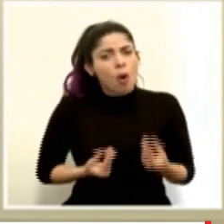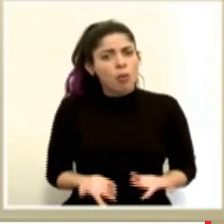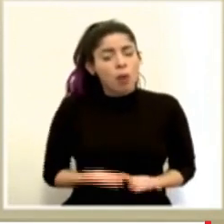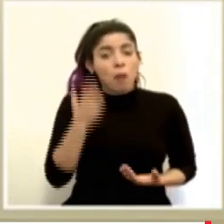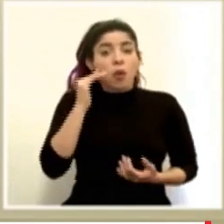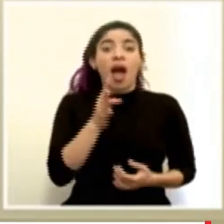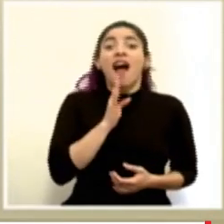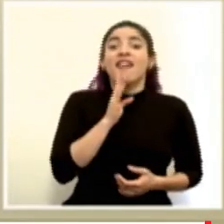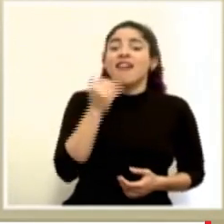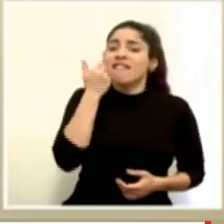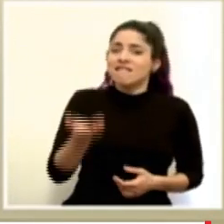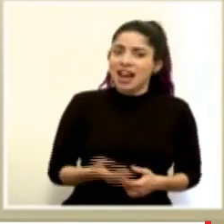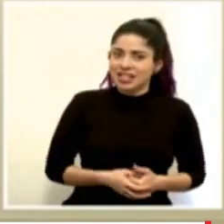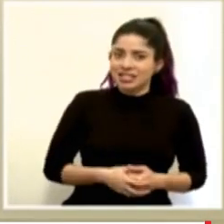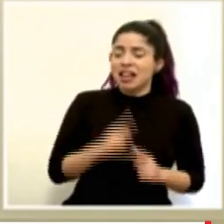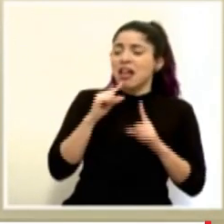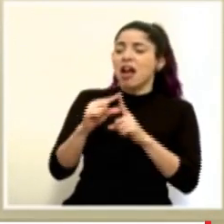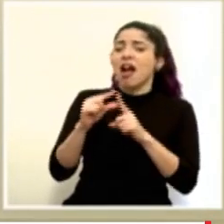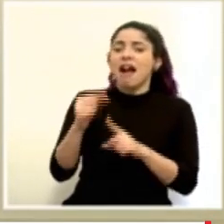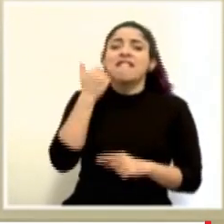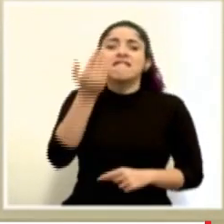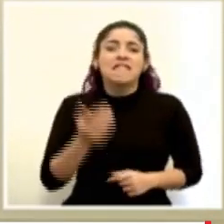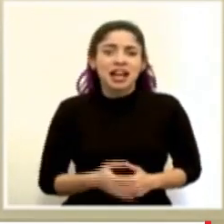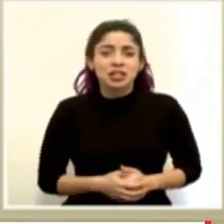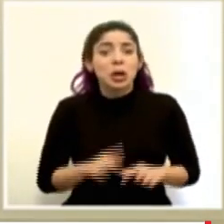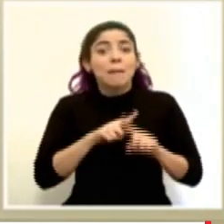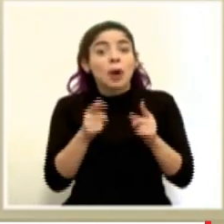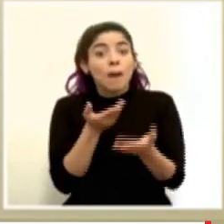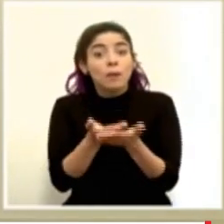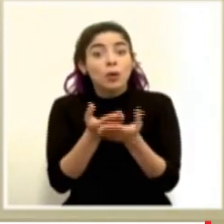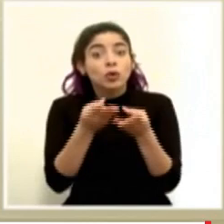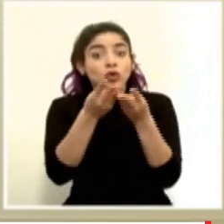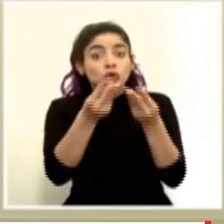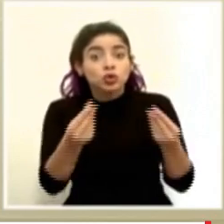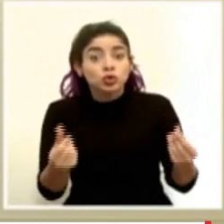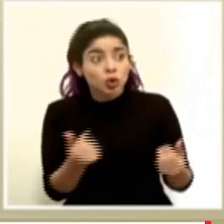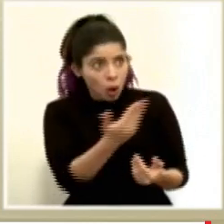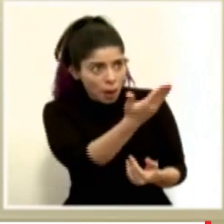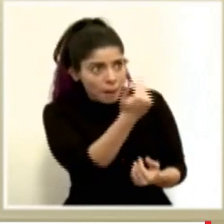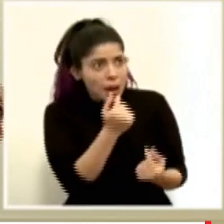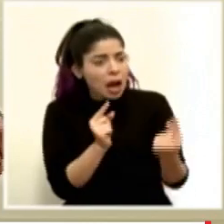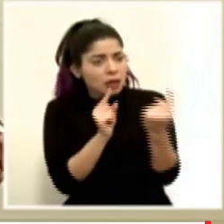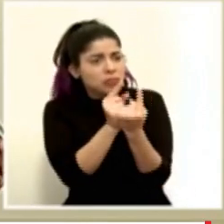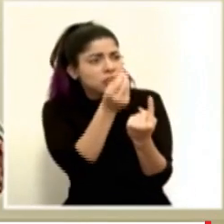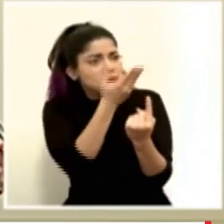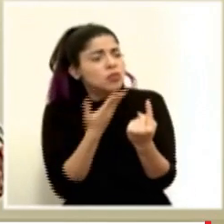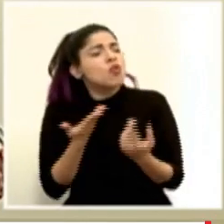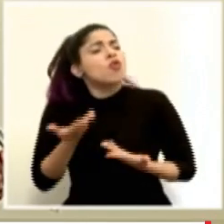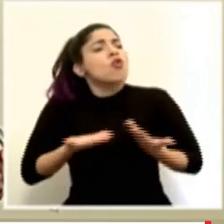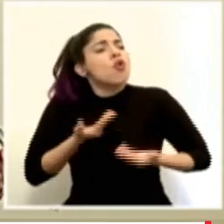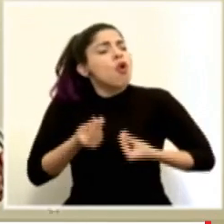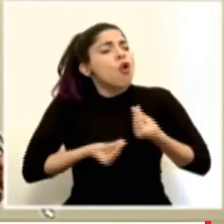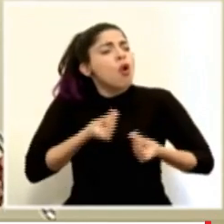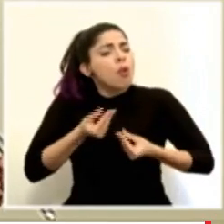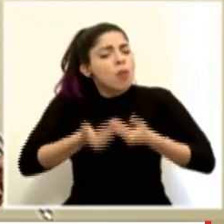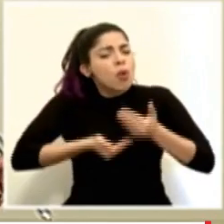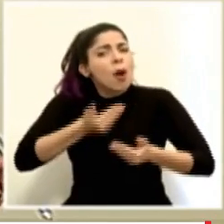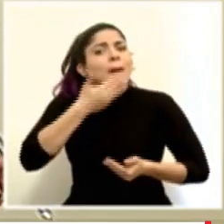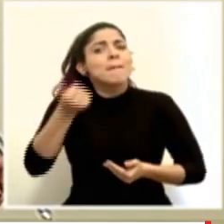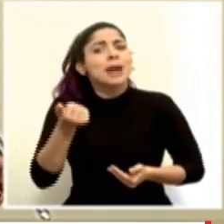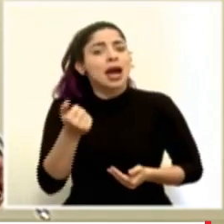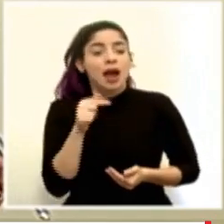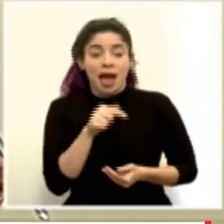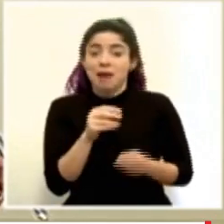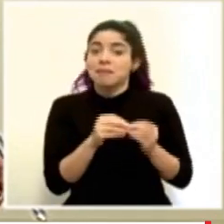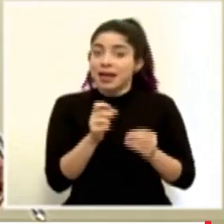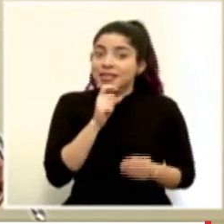Porque hablar es muy fácil, decir cosas es muy fácil, pero proponer soluciones o acercarse para decir podemos construir mejor esto, en realidad yo siento que